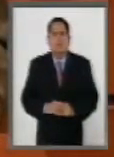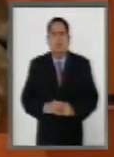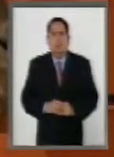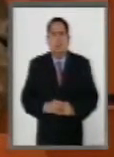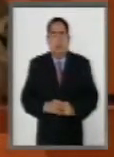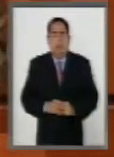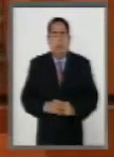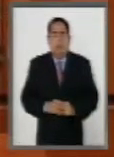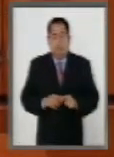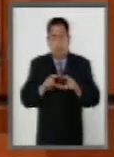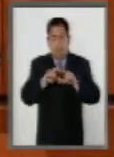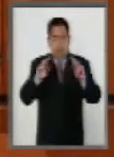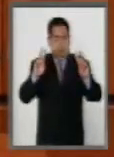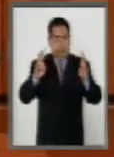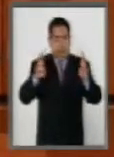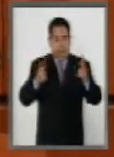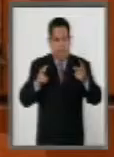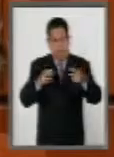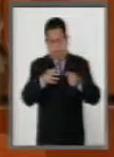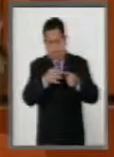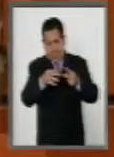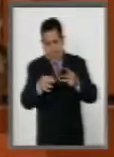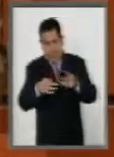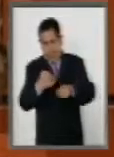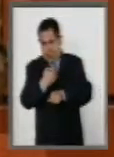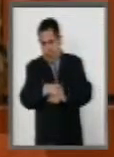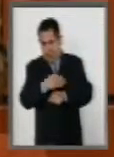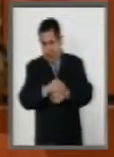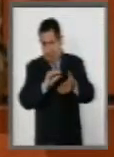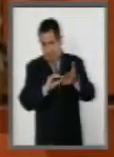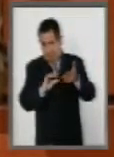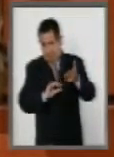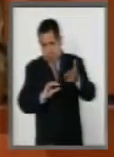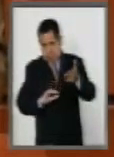En el tema de los artículos transitorios,